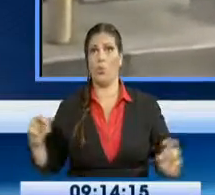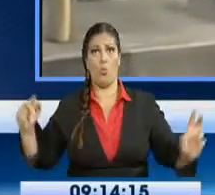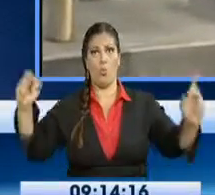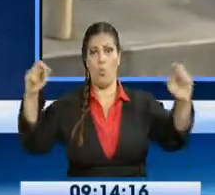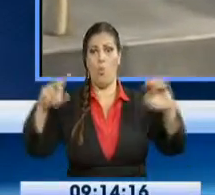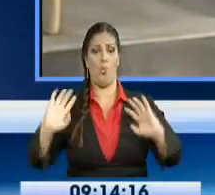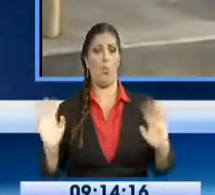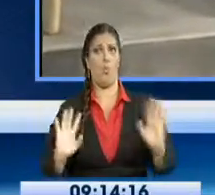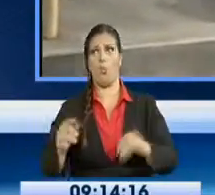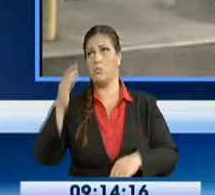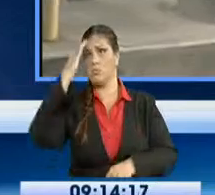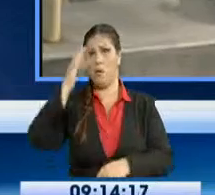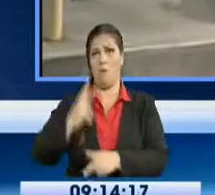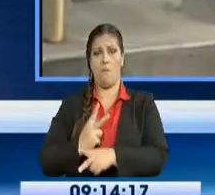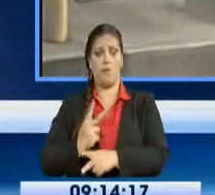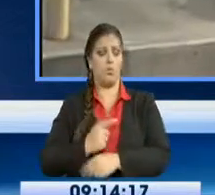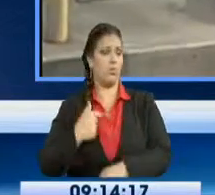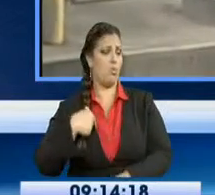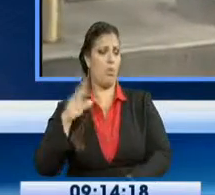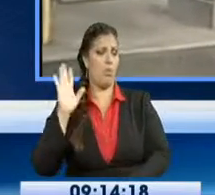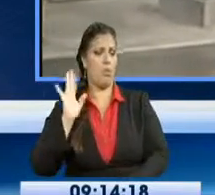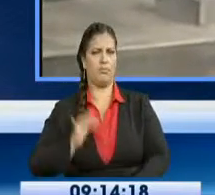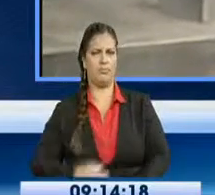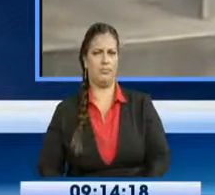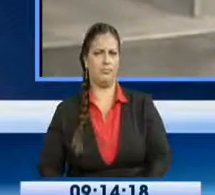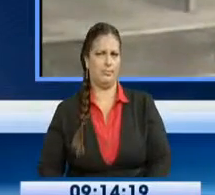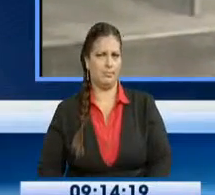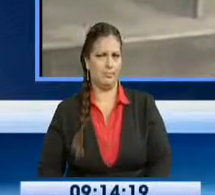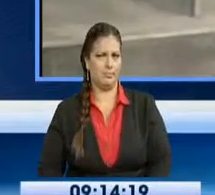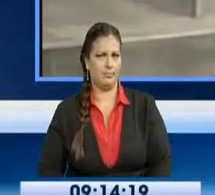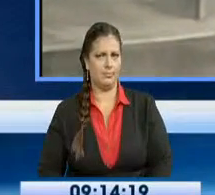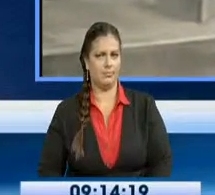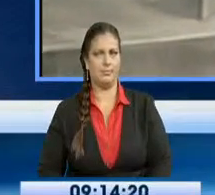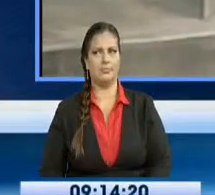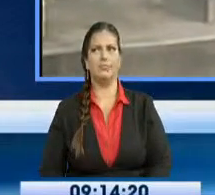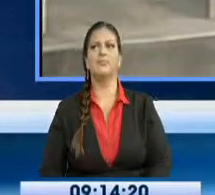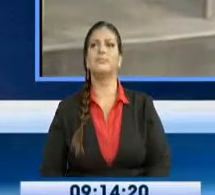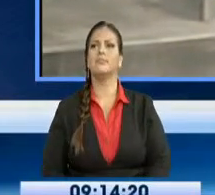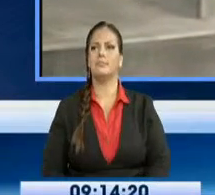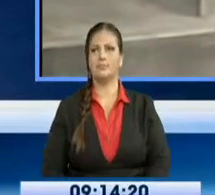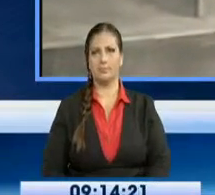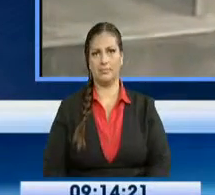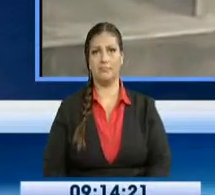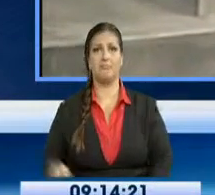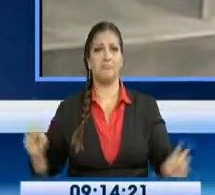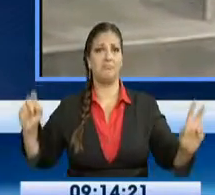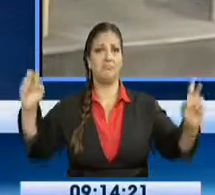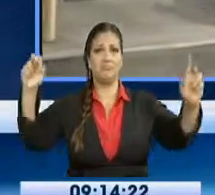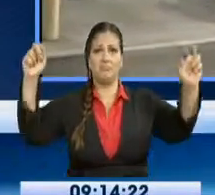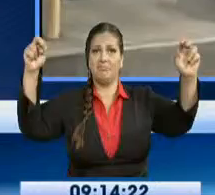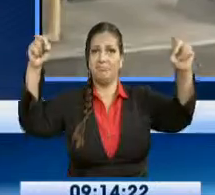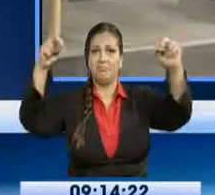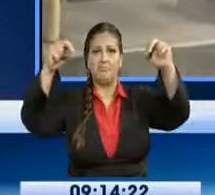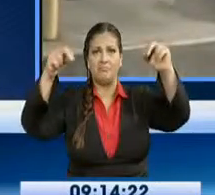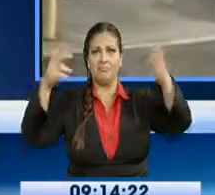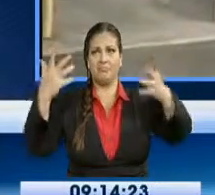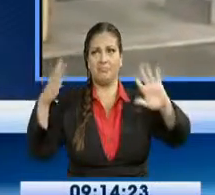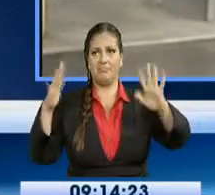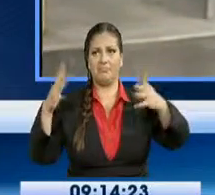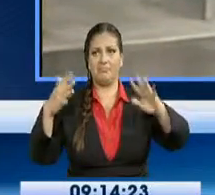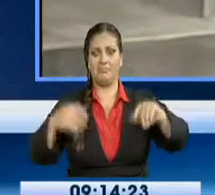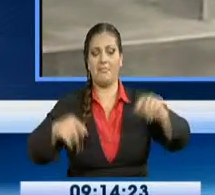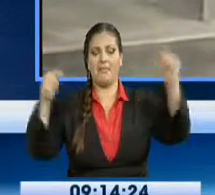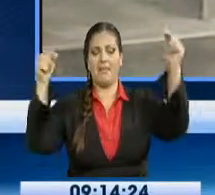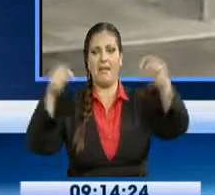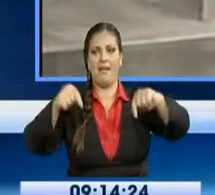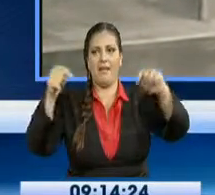debajo, con todas las dificultades y problemas que representa. Y por arriba, nadie, porque el resto, todos